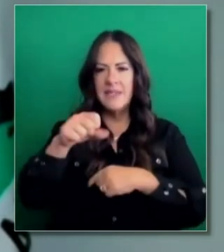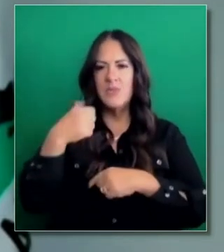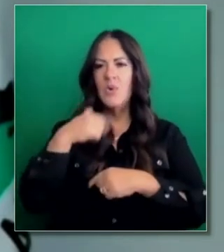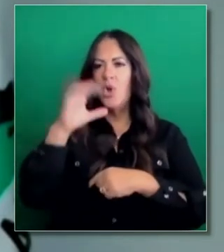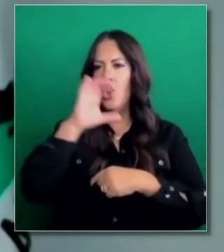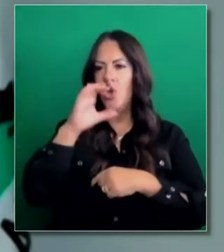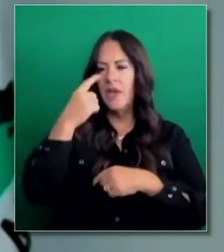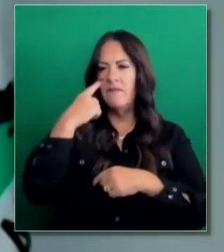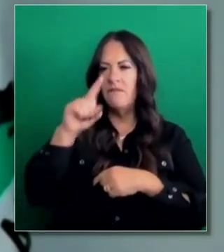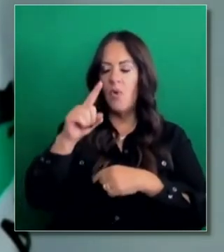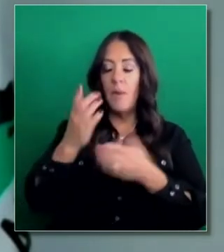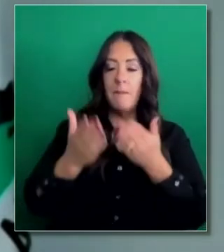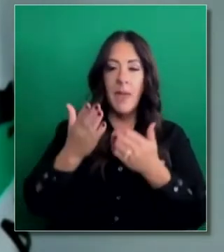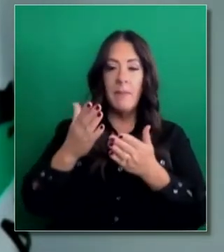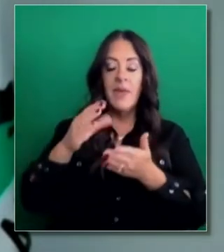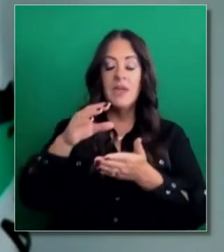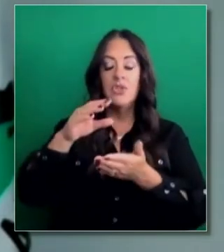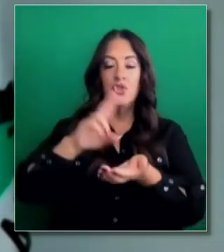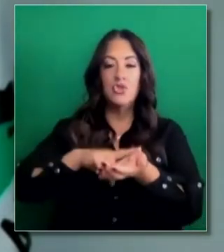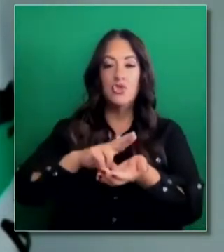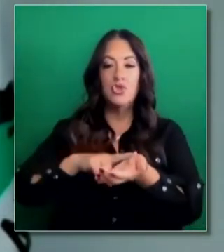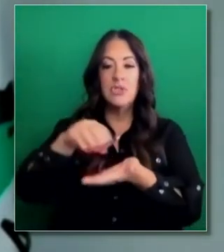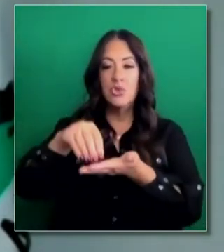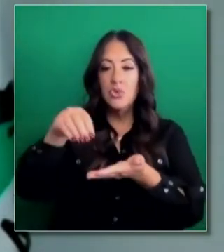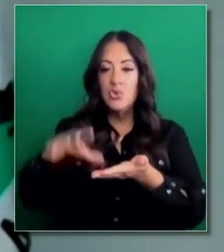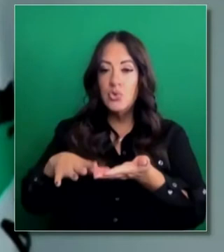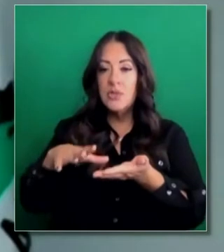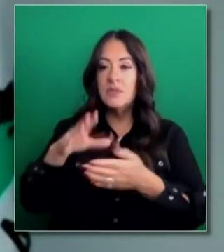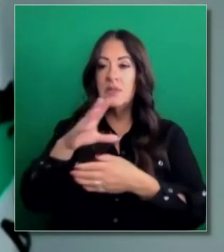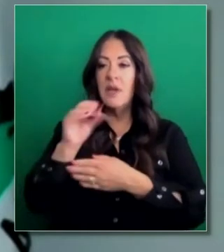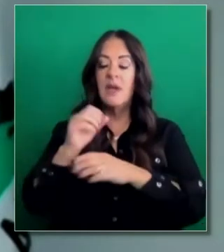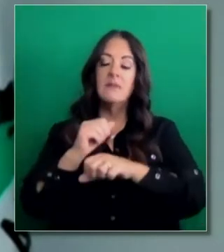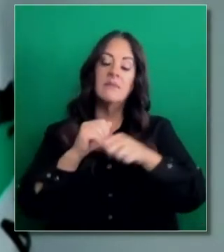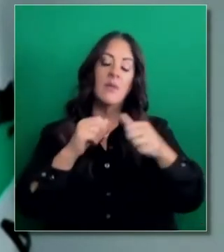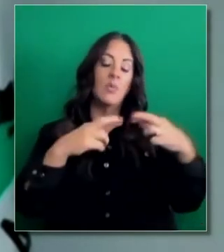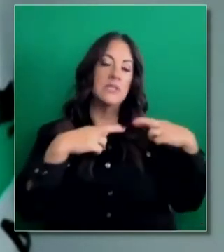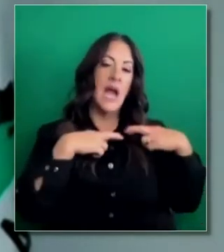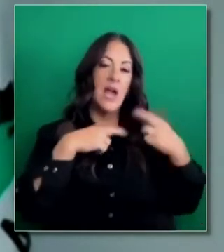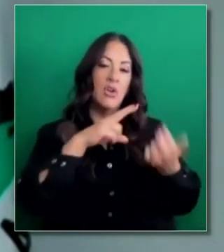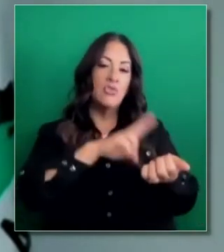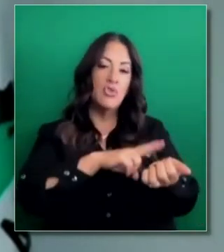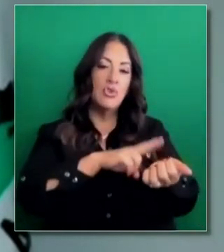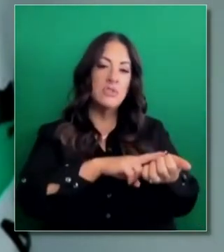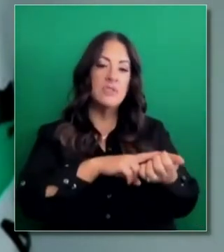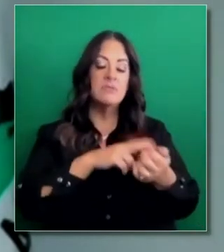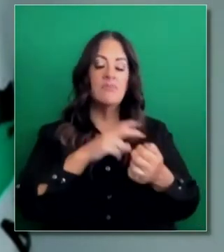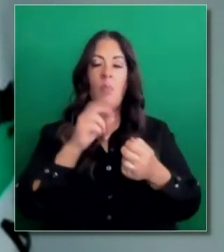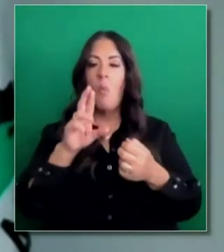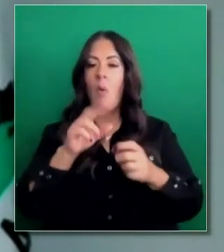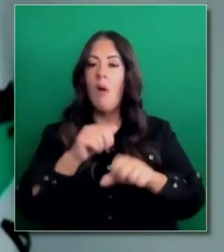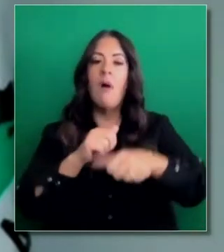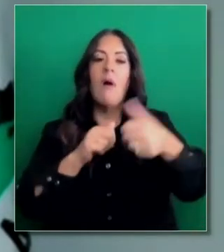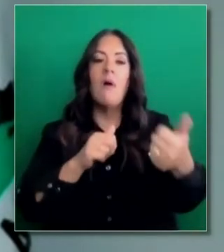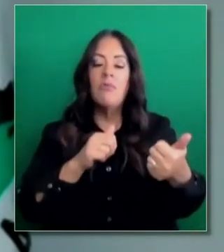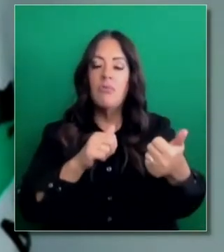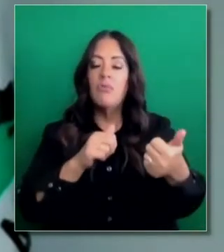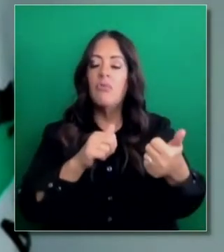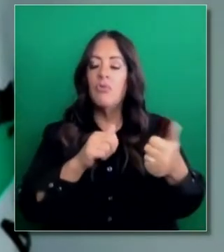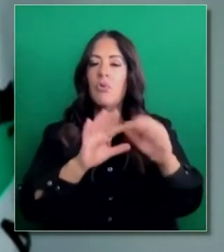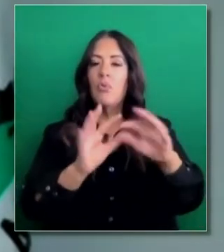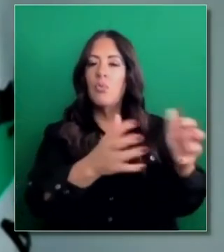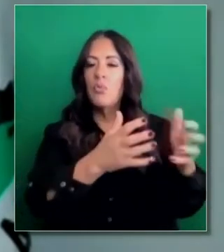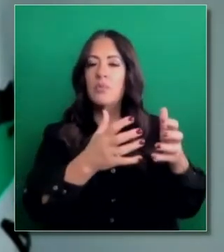más actualizada en cuanto a estudiantes de enfermería o tal vez enfermeras jubiladas otros que